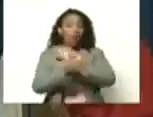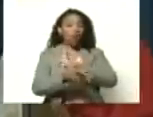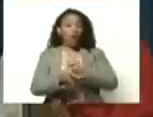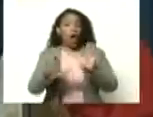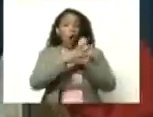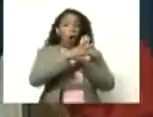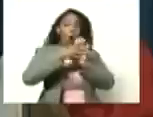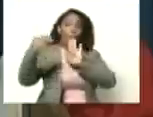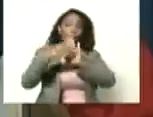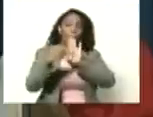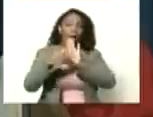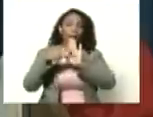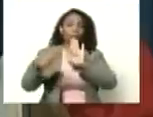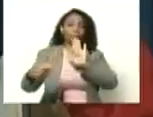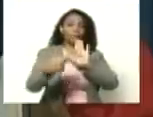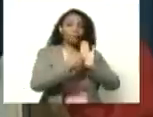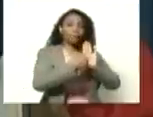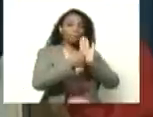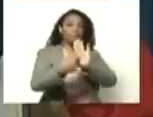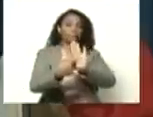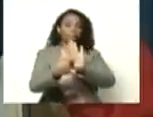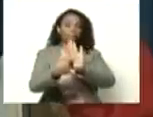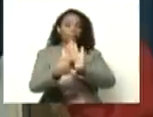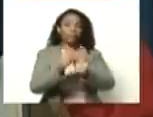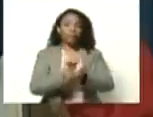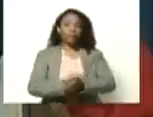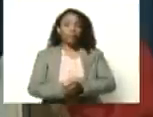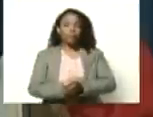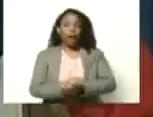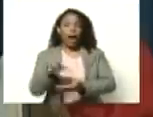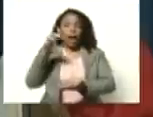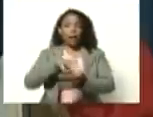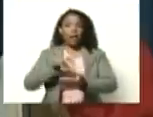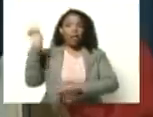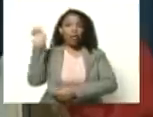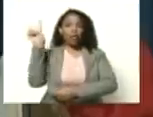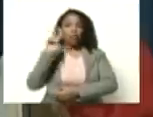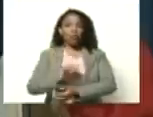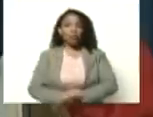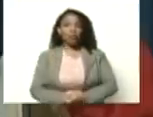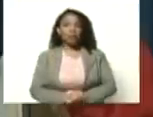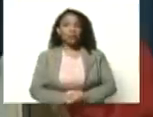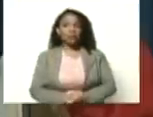y señalar indignamente al estado venezolano